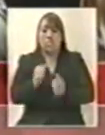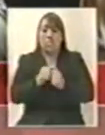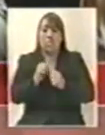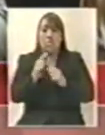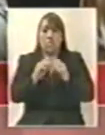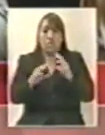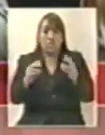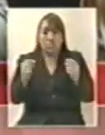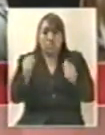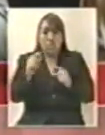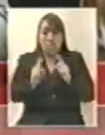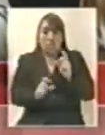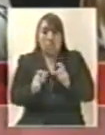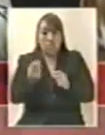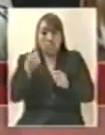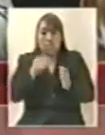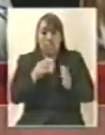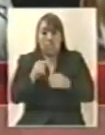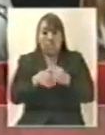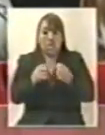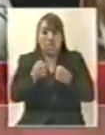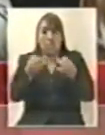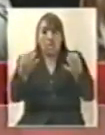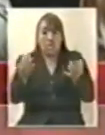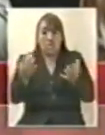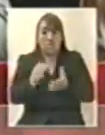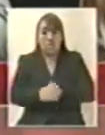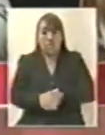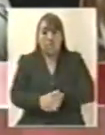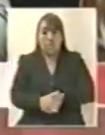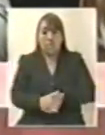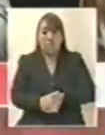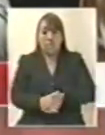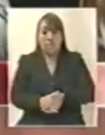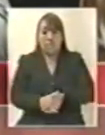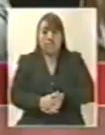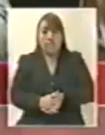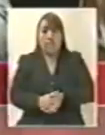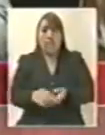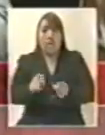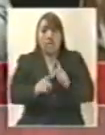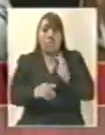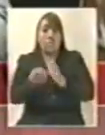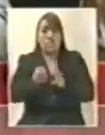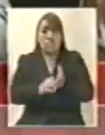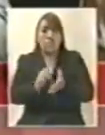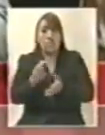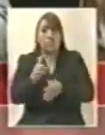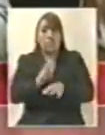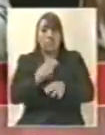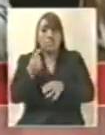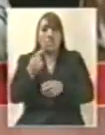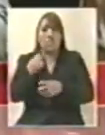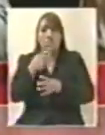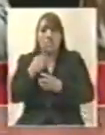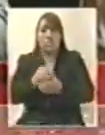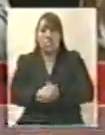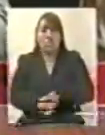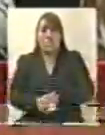mayorías, incluso expulsión o simplemente silenciamiento de estas. En otros